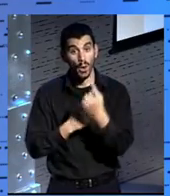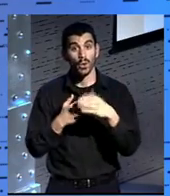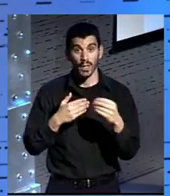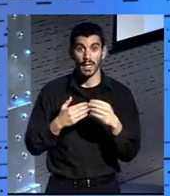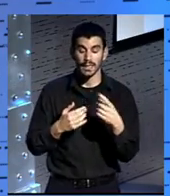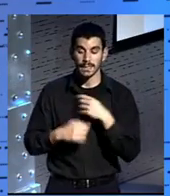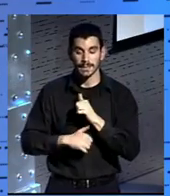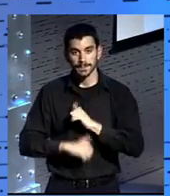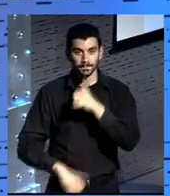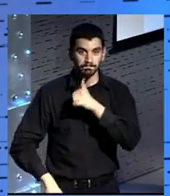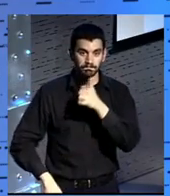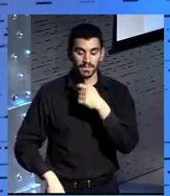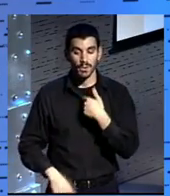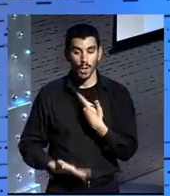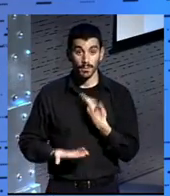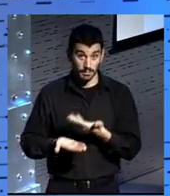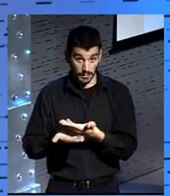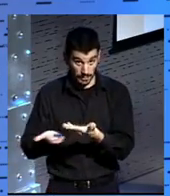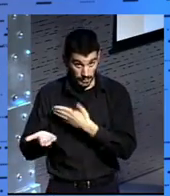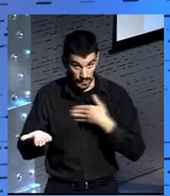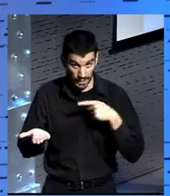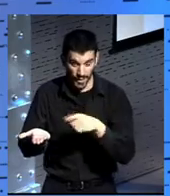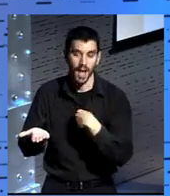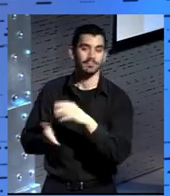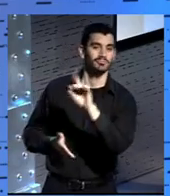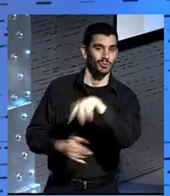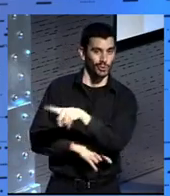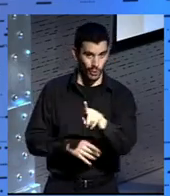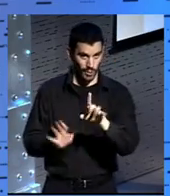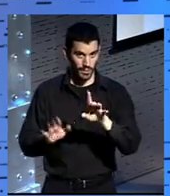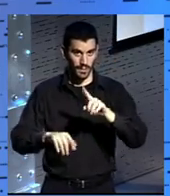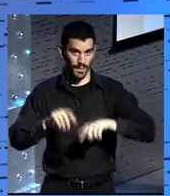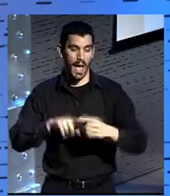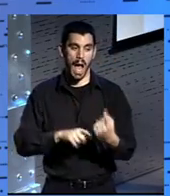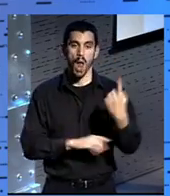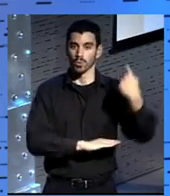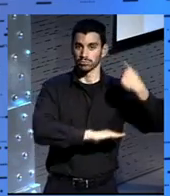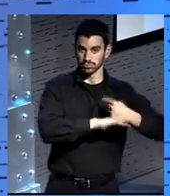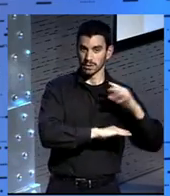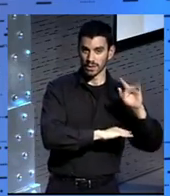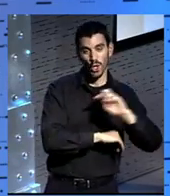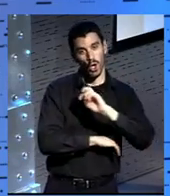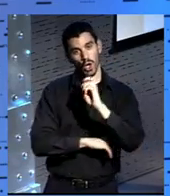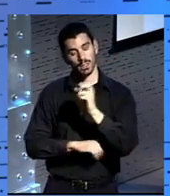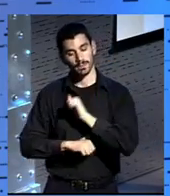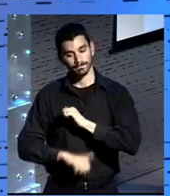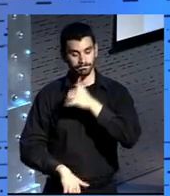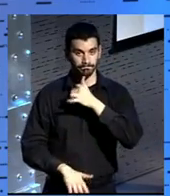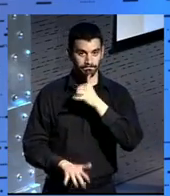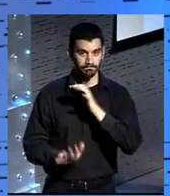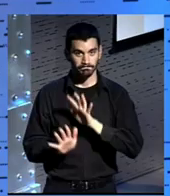seamos propositivos y acostumbran a adoptar los cambios que nosotros proponemos y les parecen